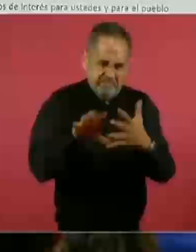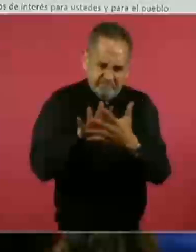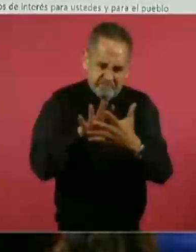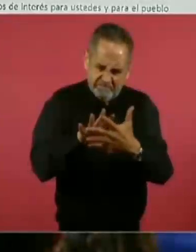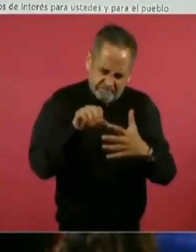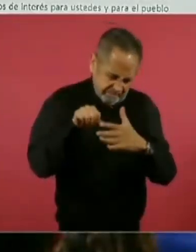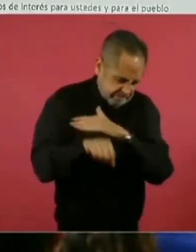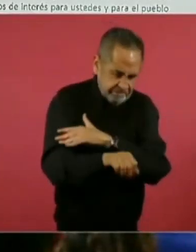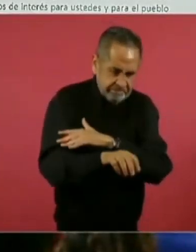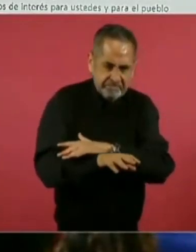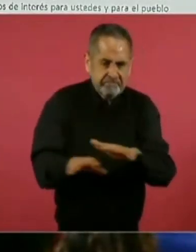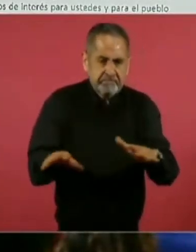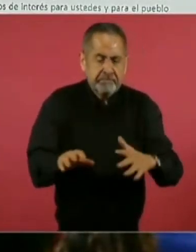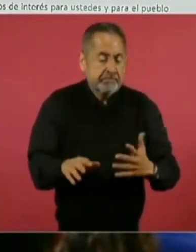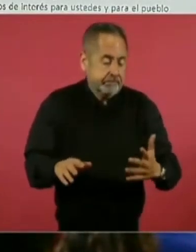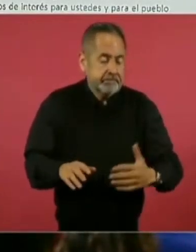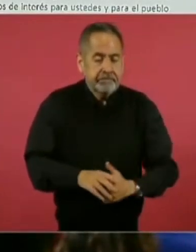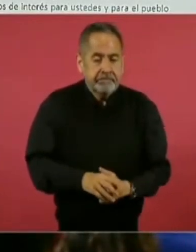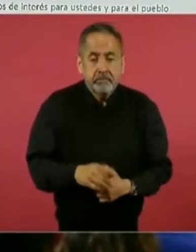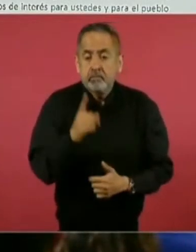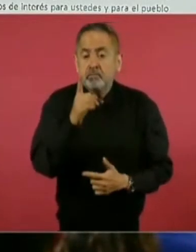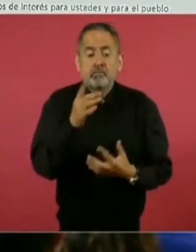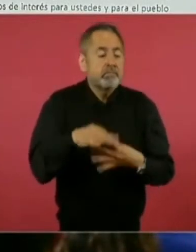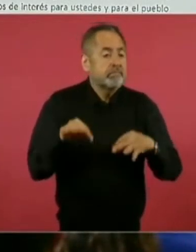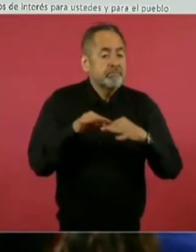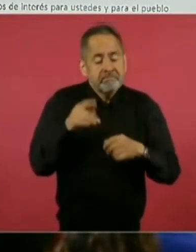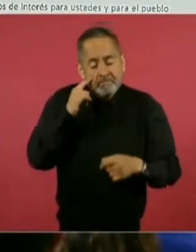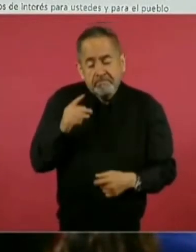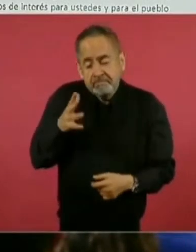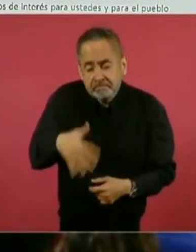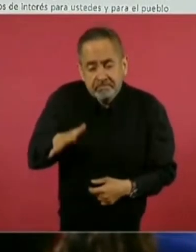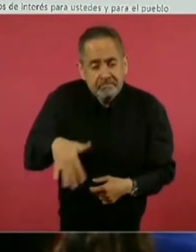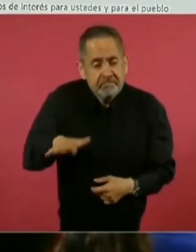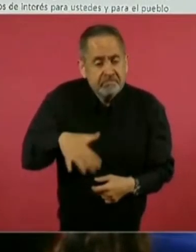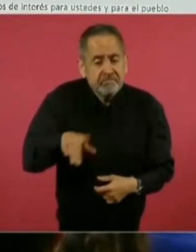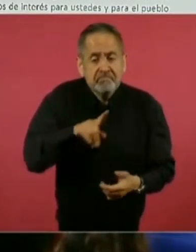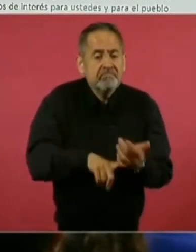Con todo, lo más importante ha sido la búsqueda de los jóvenes,